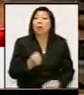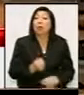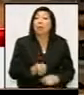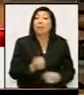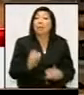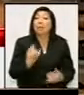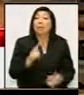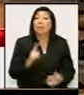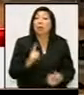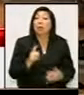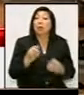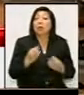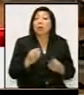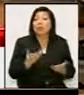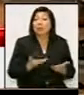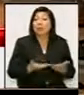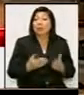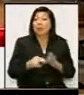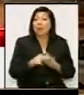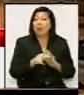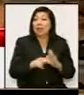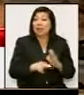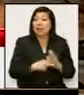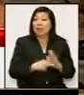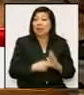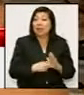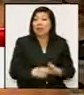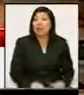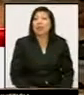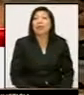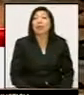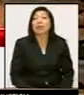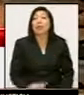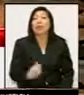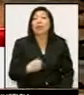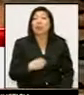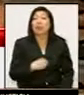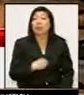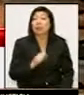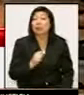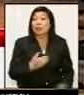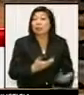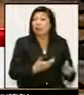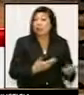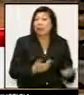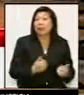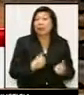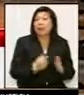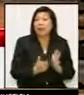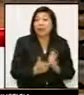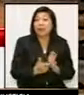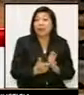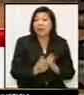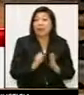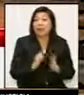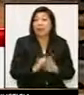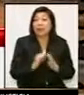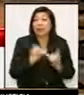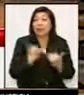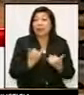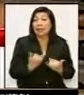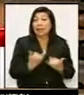operadores por justamente infracciones a las normas de consumidor. Nosotros esperamos, conforme a lo que la ley nos faculta, que este tipo